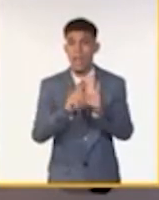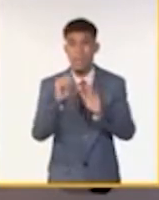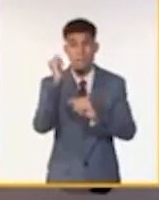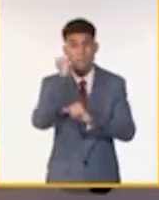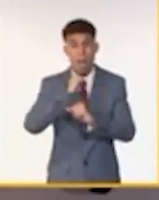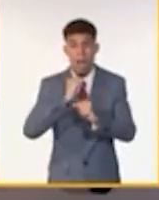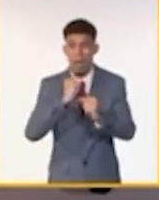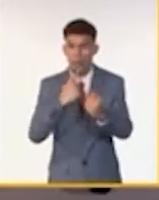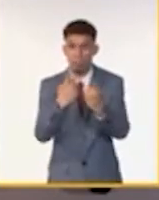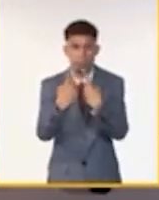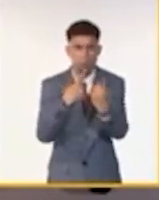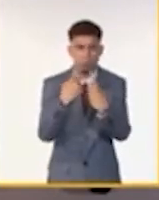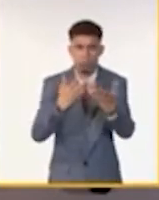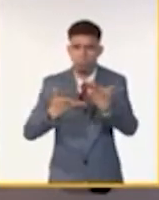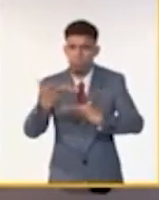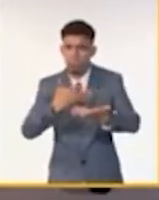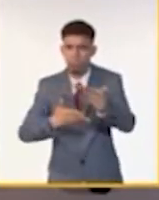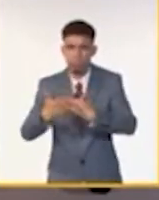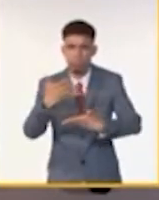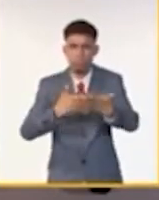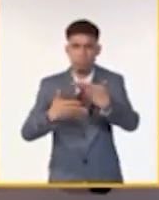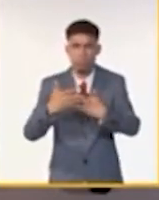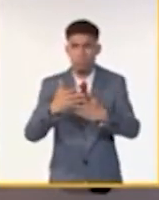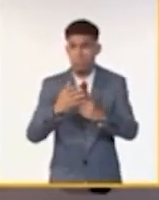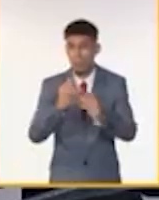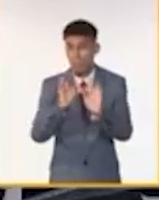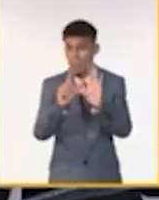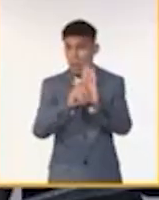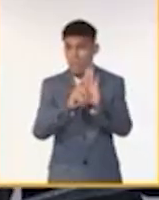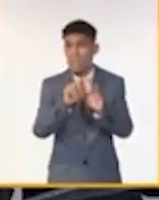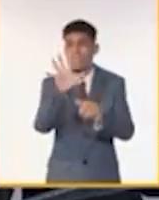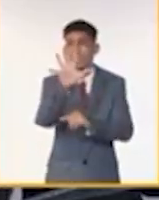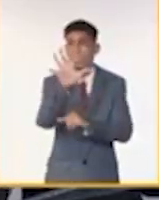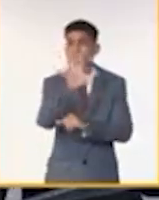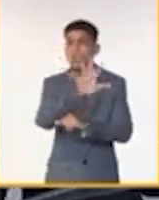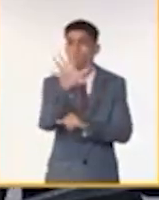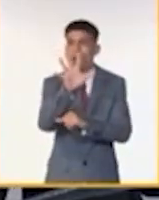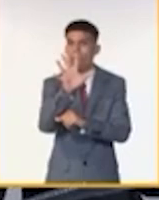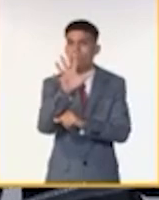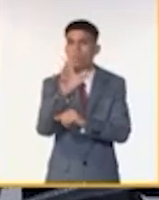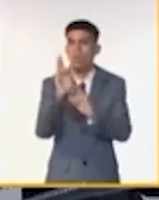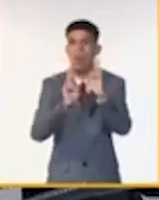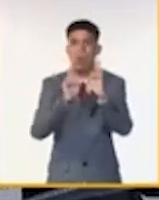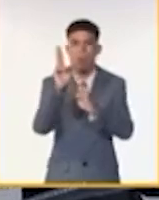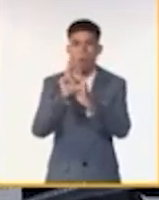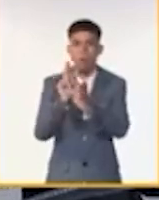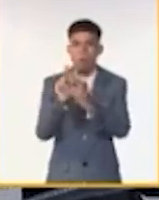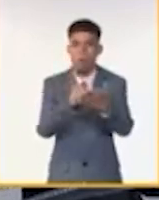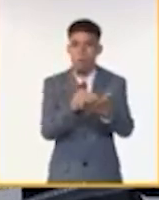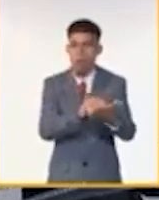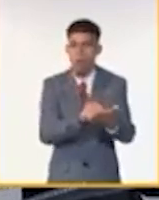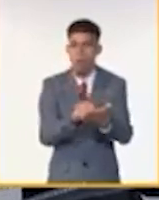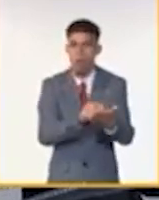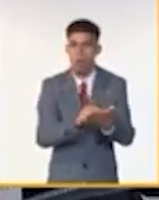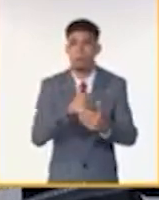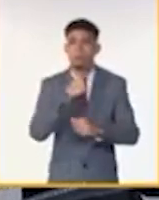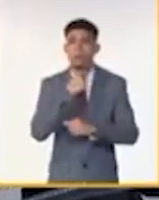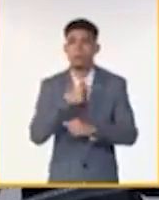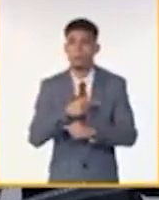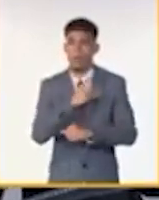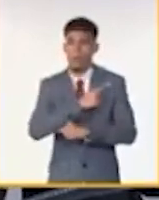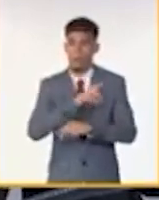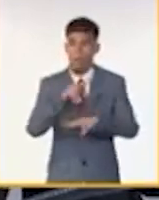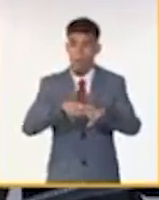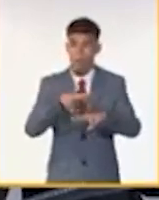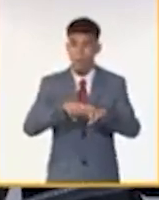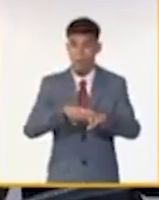por los diputados de las que van ahora esta sesión ah produjeron 55 intervenciones por ejemplo con los diputados de la b y los que reciben